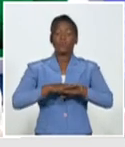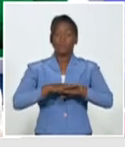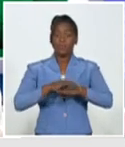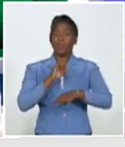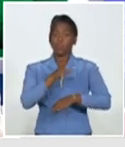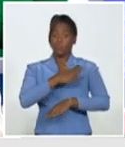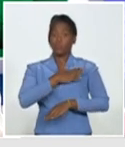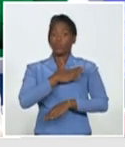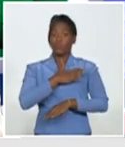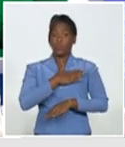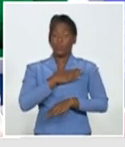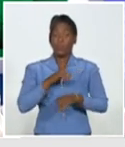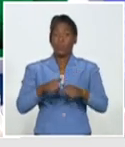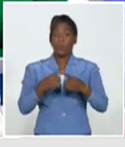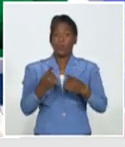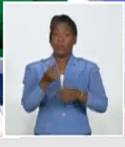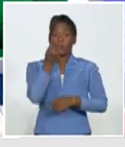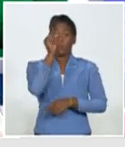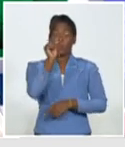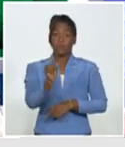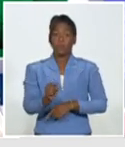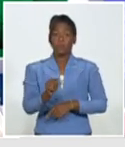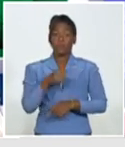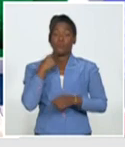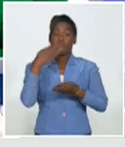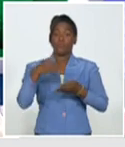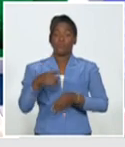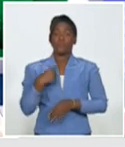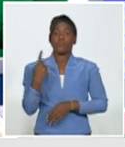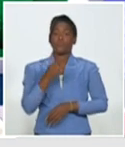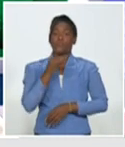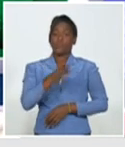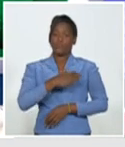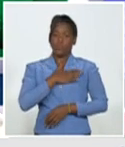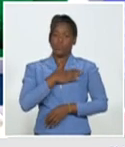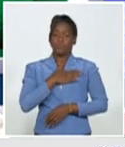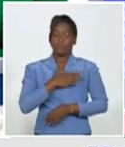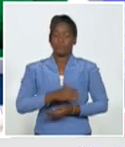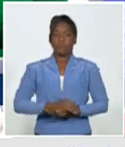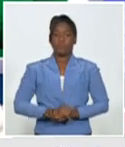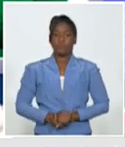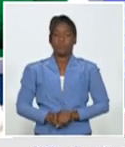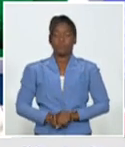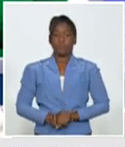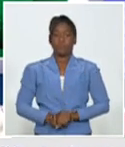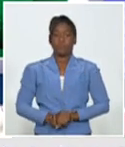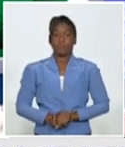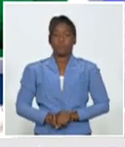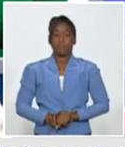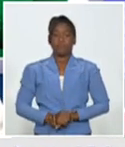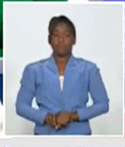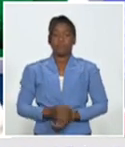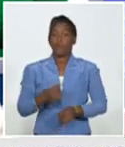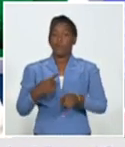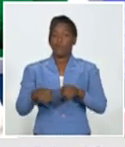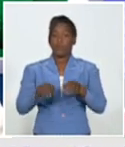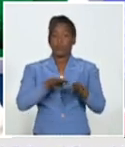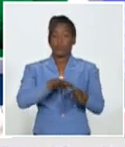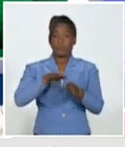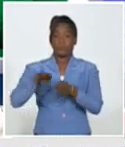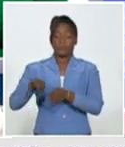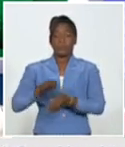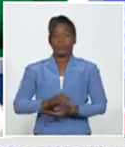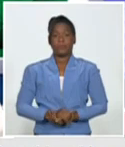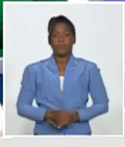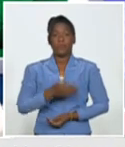de cualquier persona, y si es una persona joven todavía más. Fallece también una paciente joven